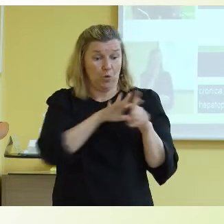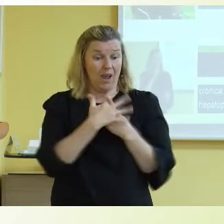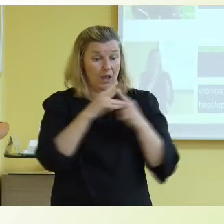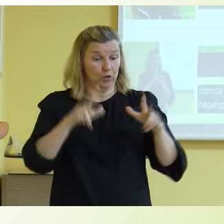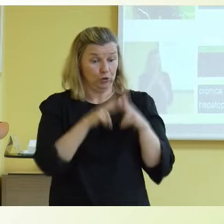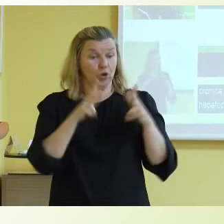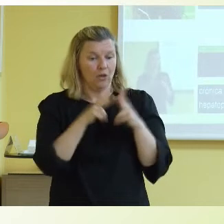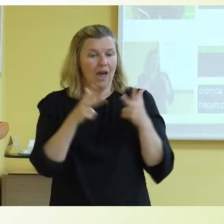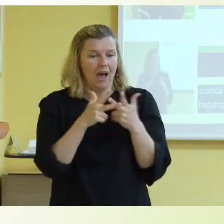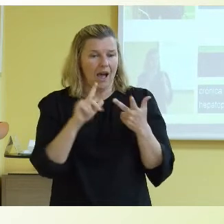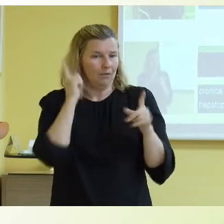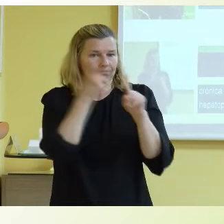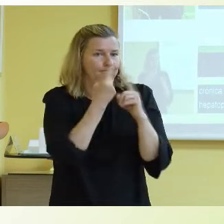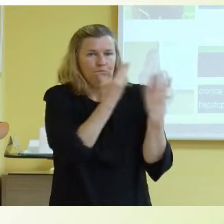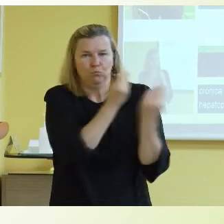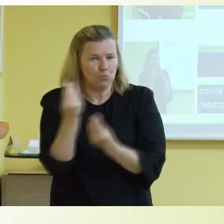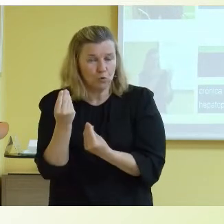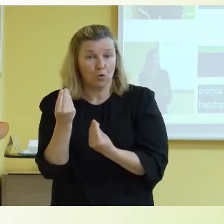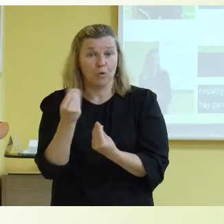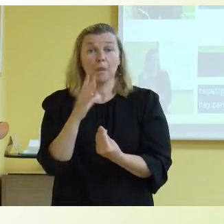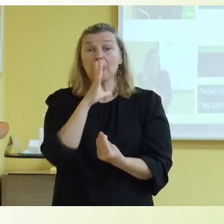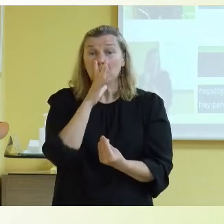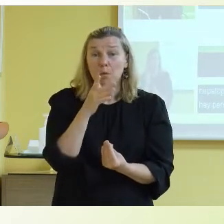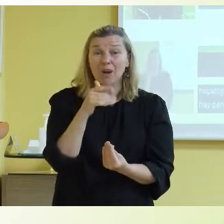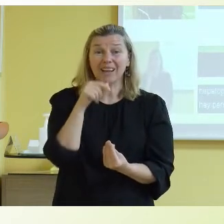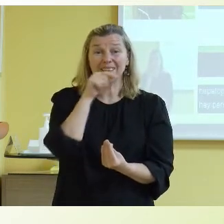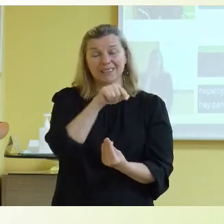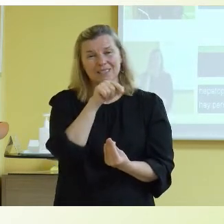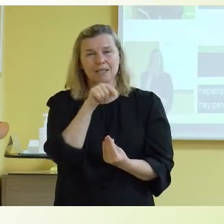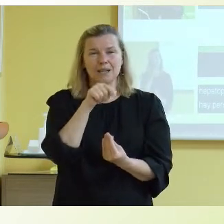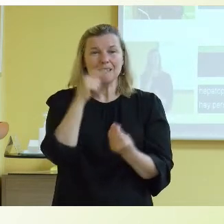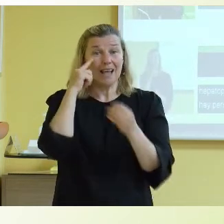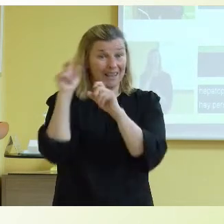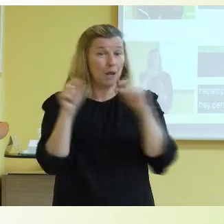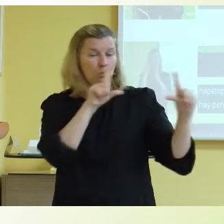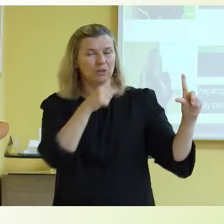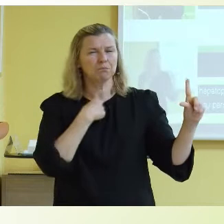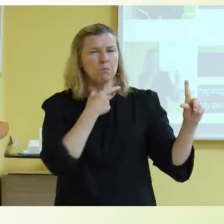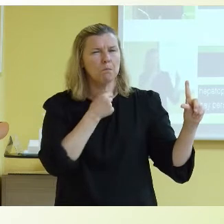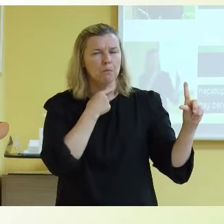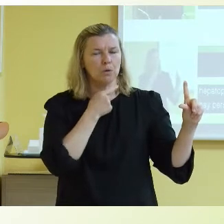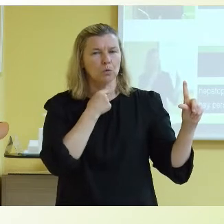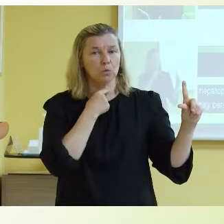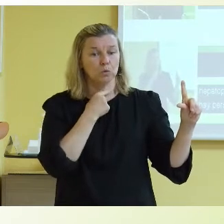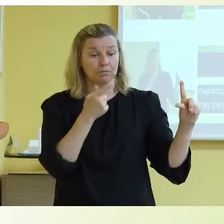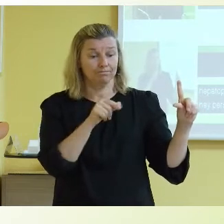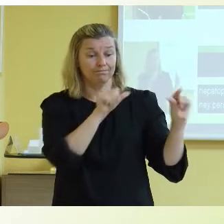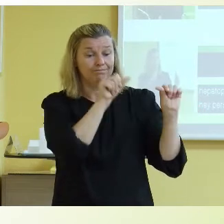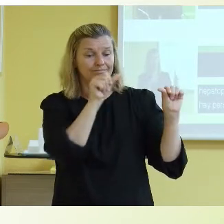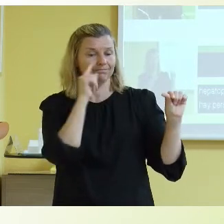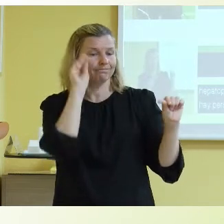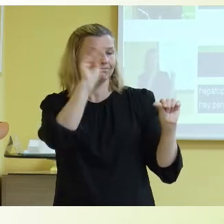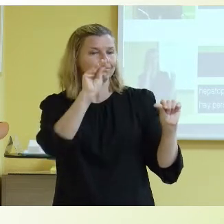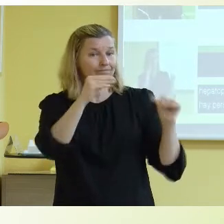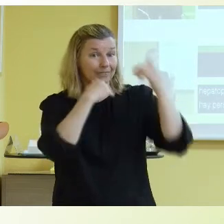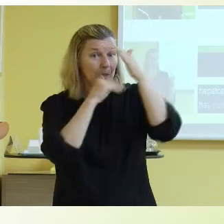entraña muchas dificultades. Y por eso me gusta tocar esta diapositiva porque de alguna manera llamaron la atención